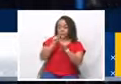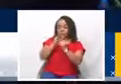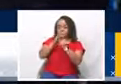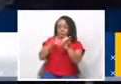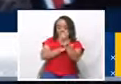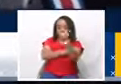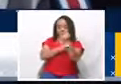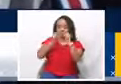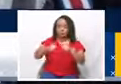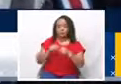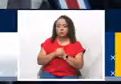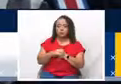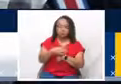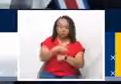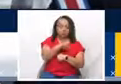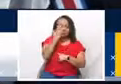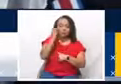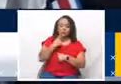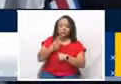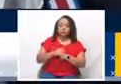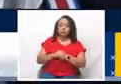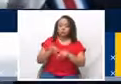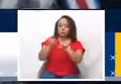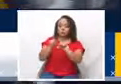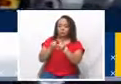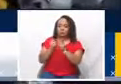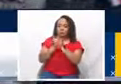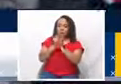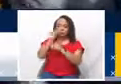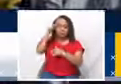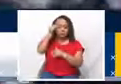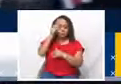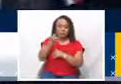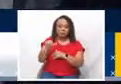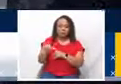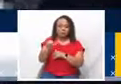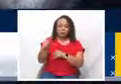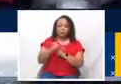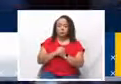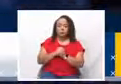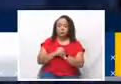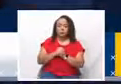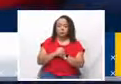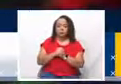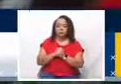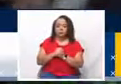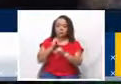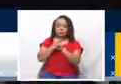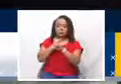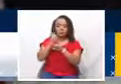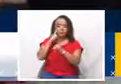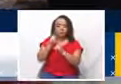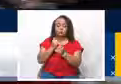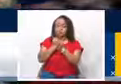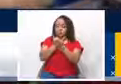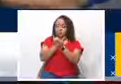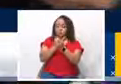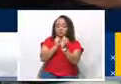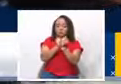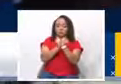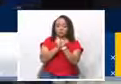ustedes pueden reclamar, por decirle así, también ayuda de gobierno, de otros entes para patrocinar a atletas que